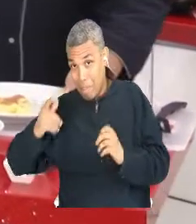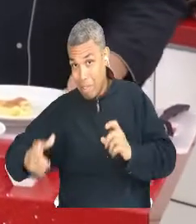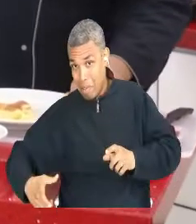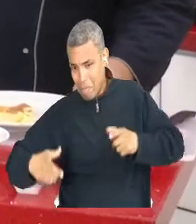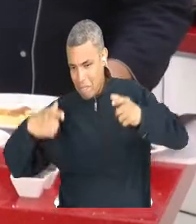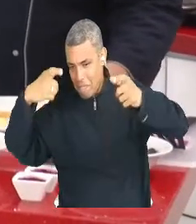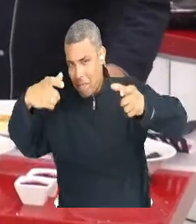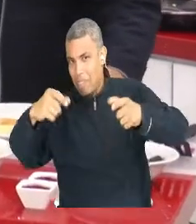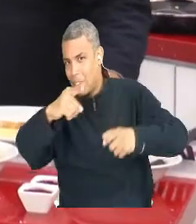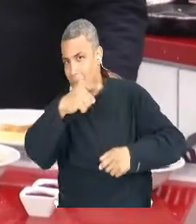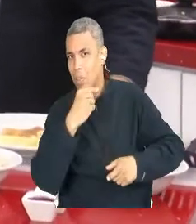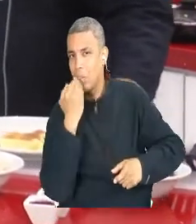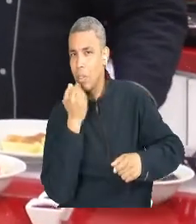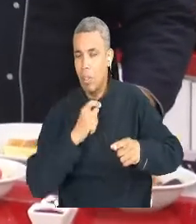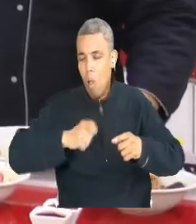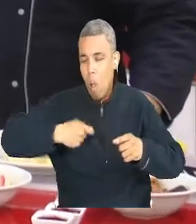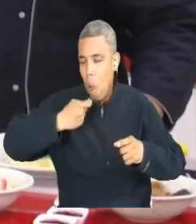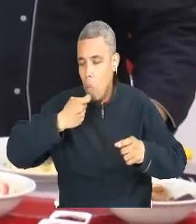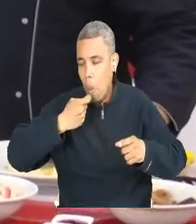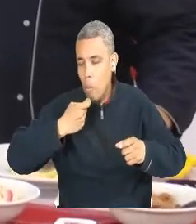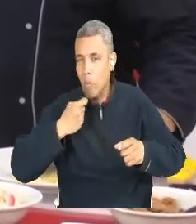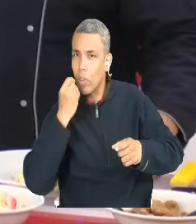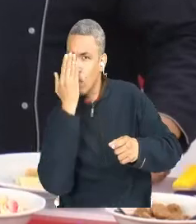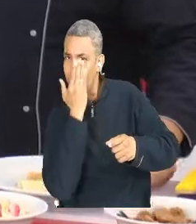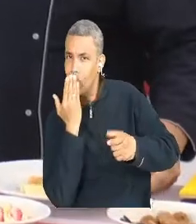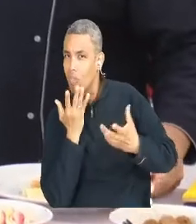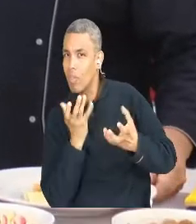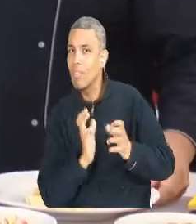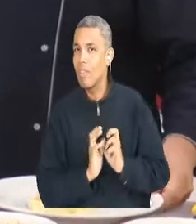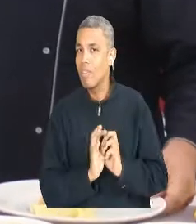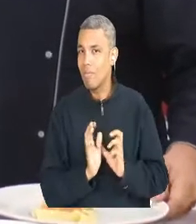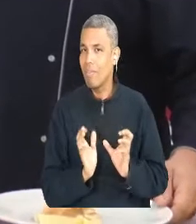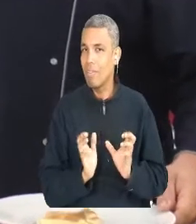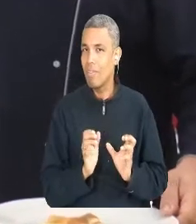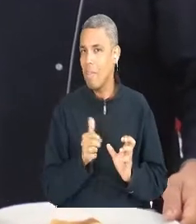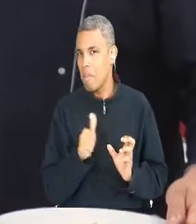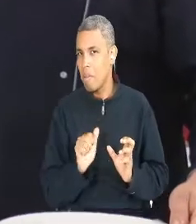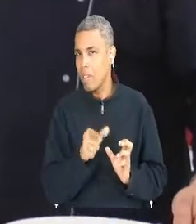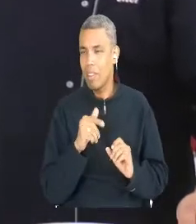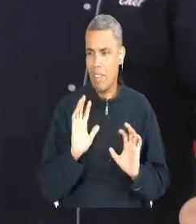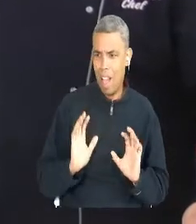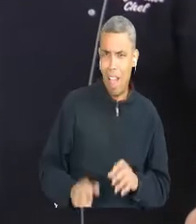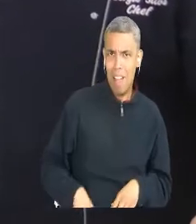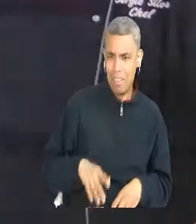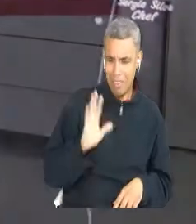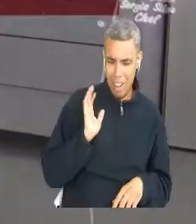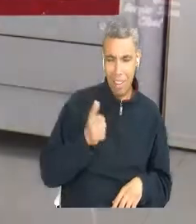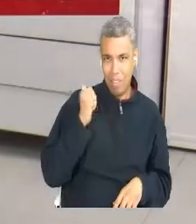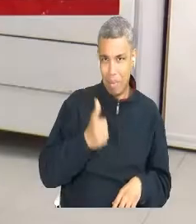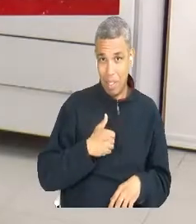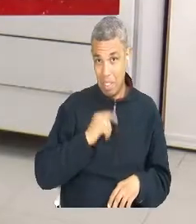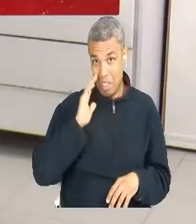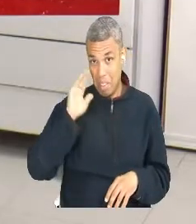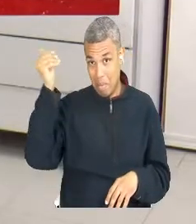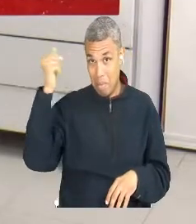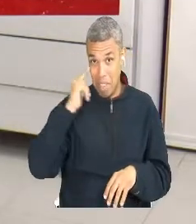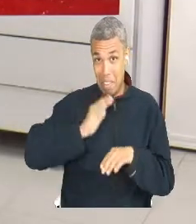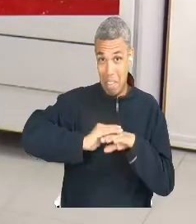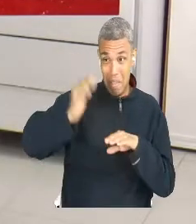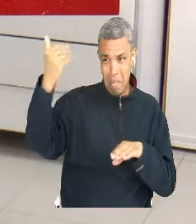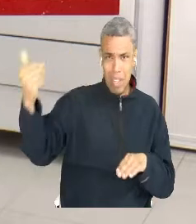estás completamente invitada. Solamente es que le escribas aquí a la niña Rochi y yo con mucho gusto gestiono con mi querida Isa para que te podamos programar, ¿oíste? Así que ya sabes.